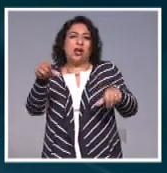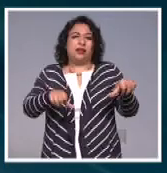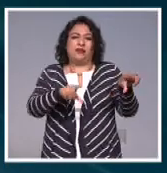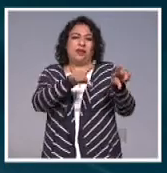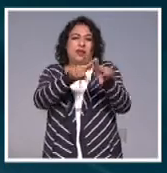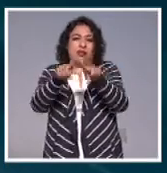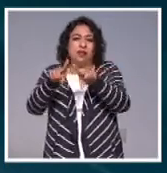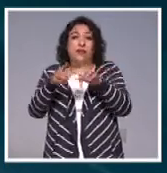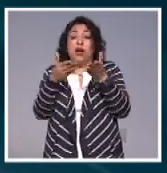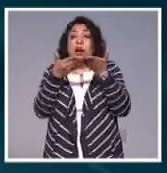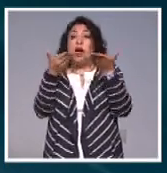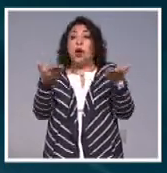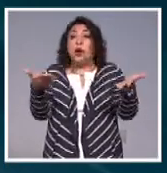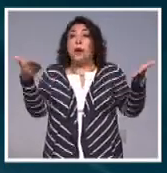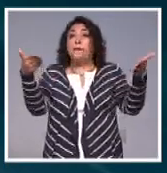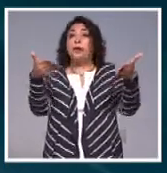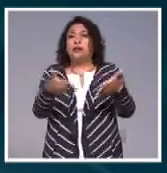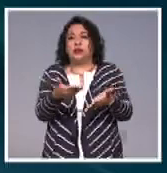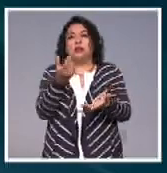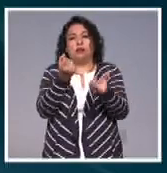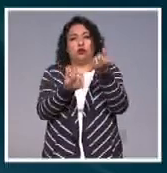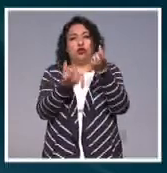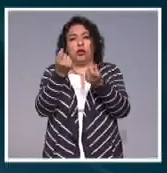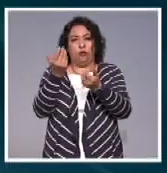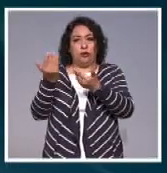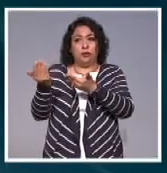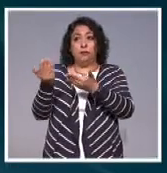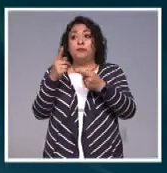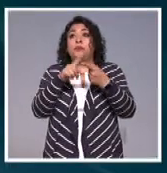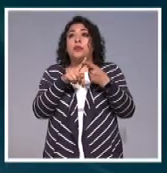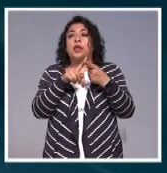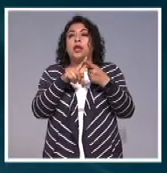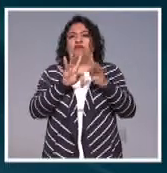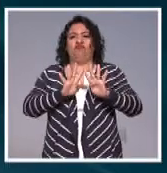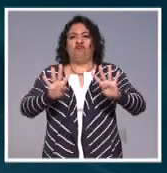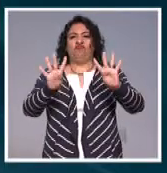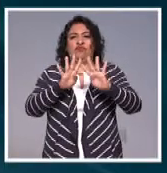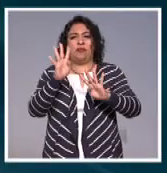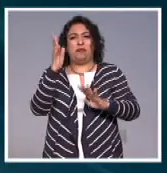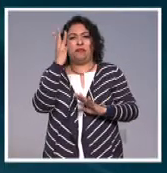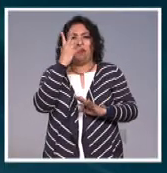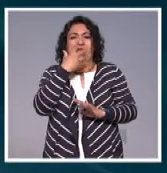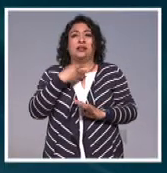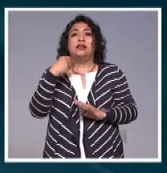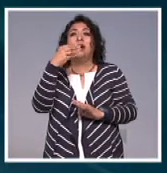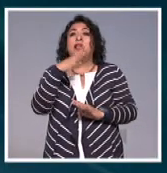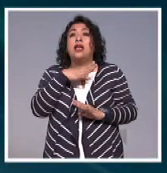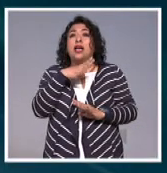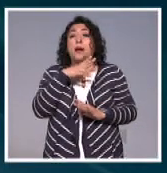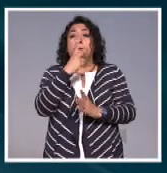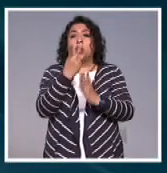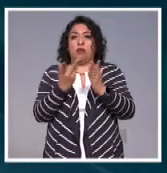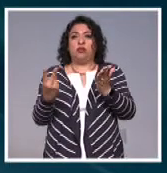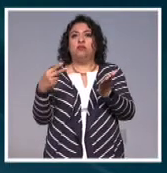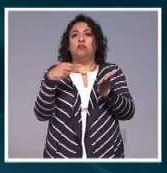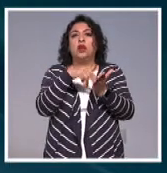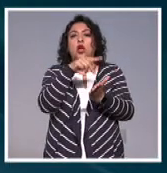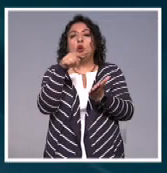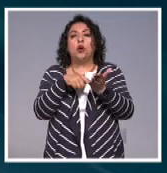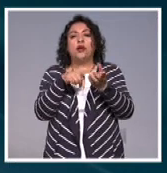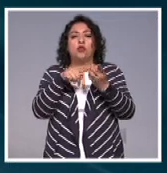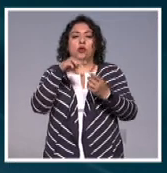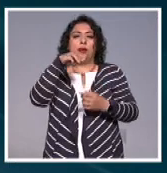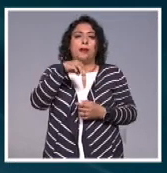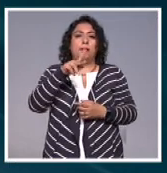actividades. A continuación, les presentamos algunas de ellas. La Orquesta de Cámara de Bellas Artes ofrecerá programas presenciales en la Sala Manuel